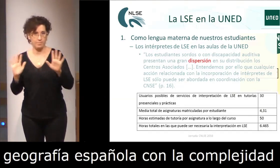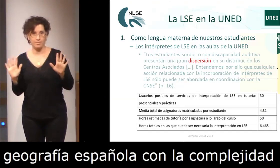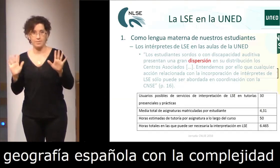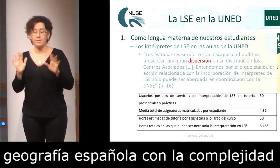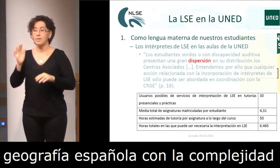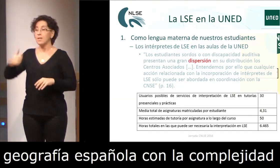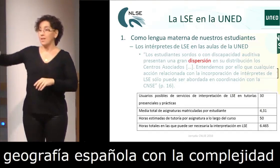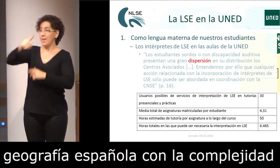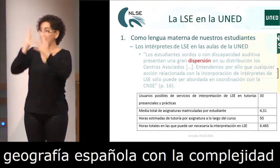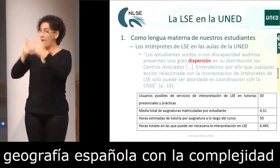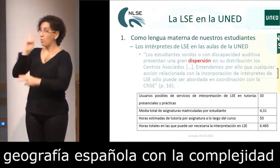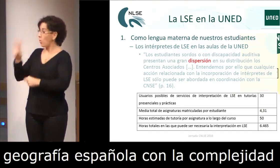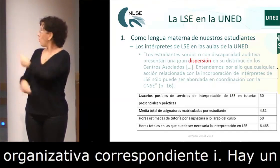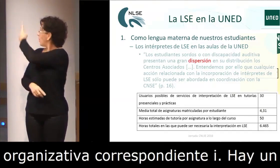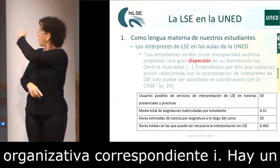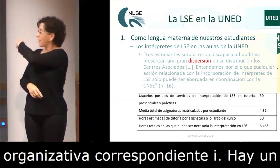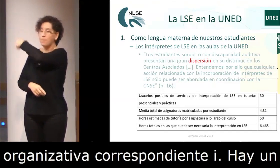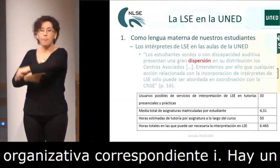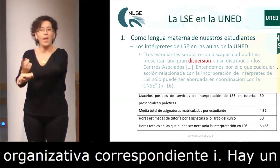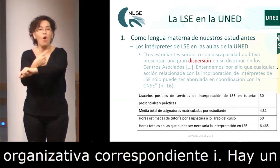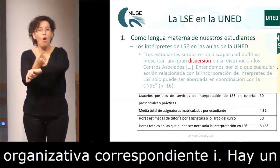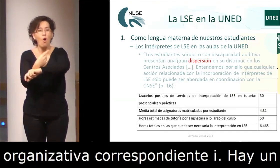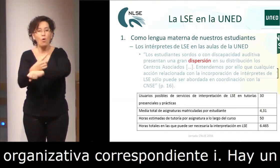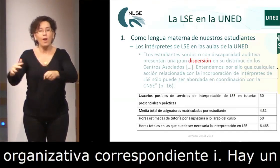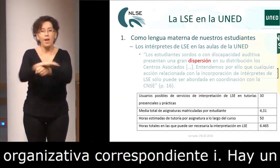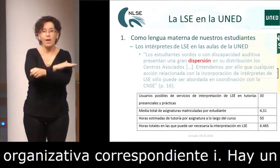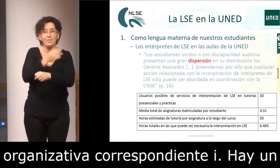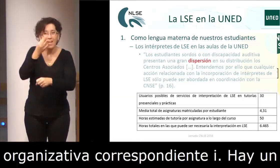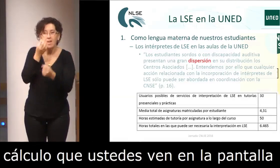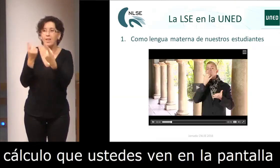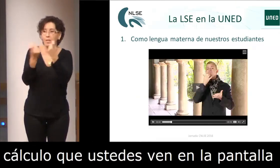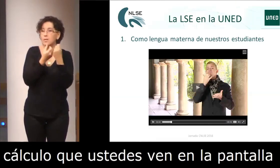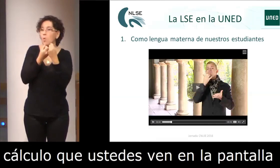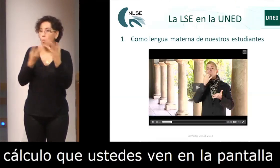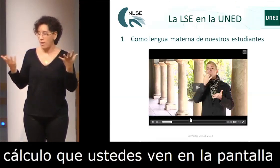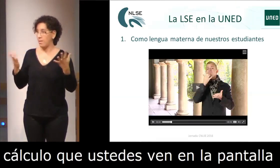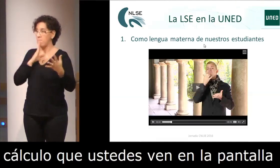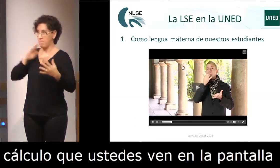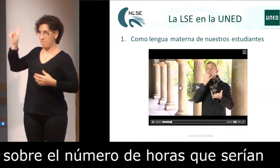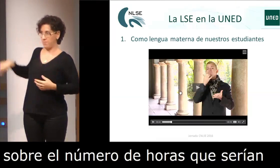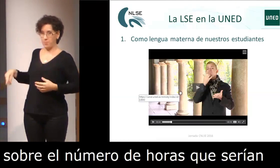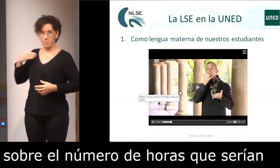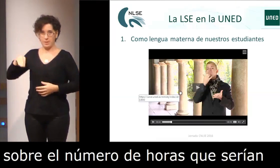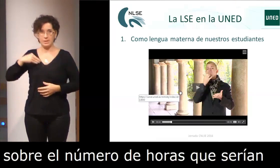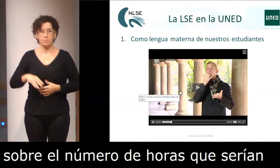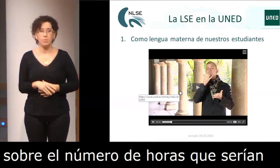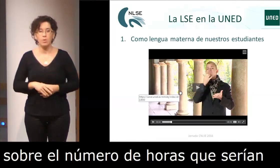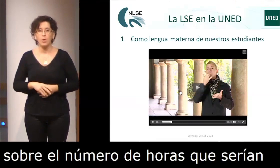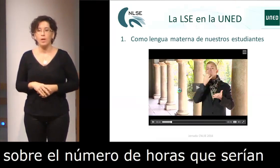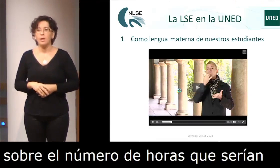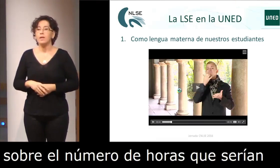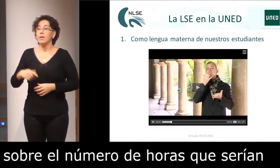cálculo que ustedes ven ahí en la pantalla sobre el número de horas que serían necesarias y demás. A mí me gustaría que vieran